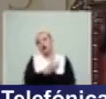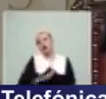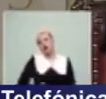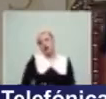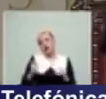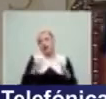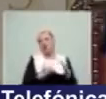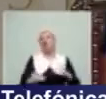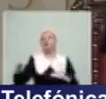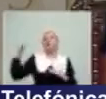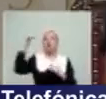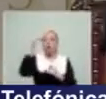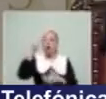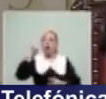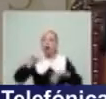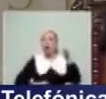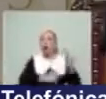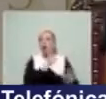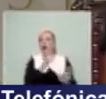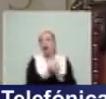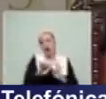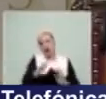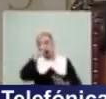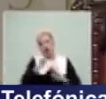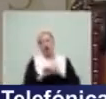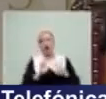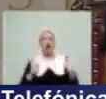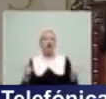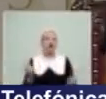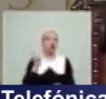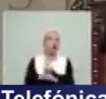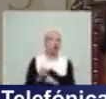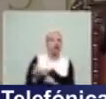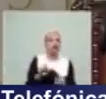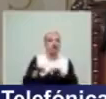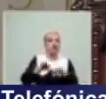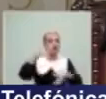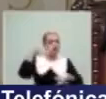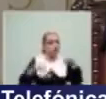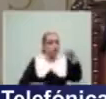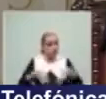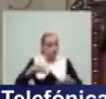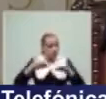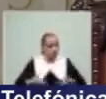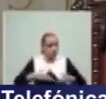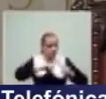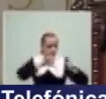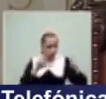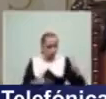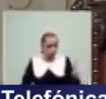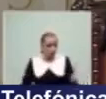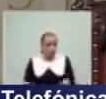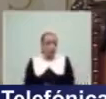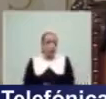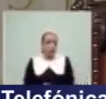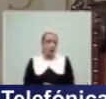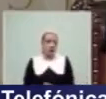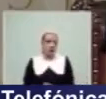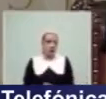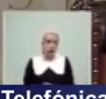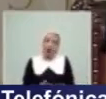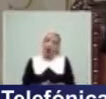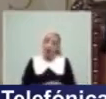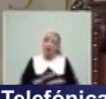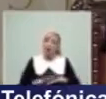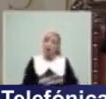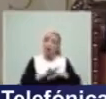próximo año se pueda resolver lo referente al decreto relacionado con el transitorio y de la Constitución, que tiene que